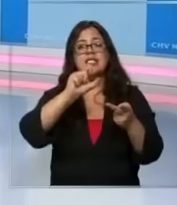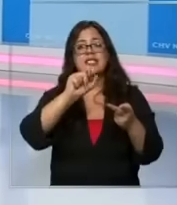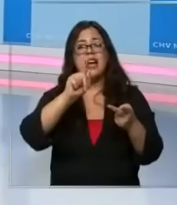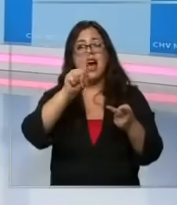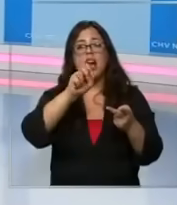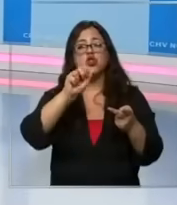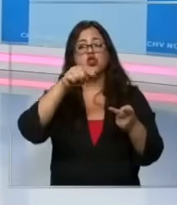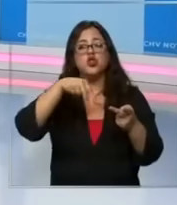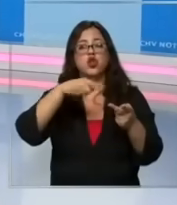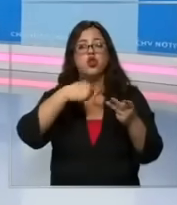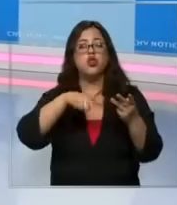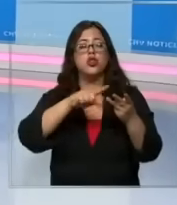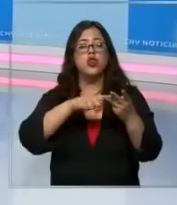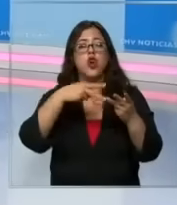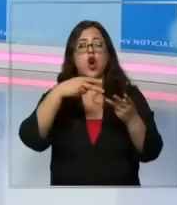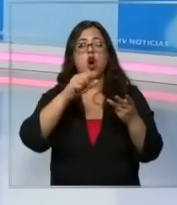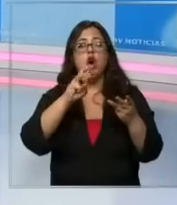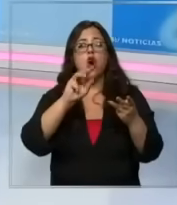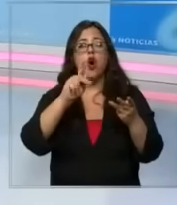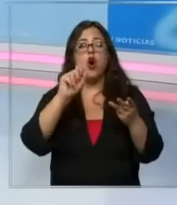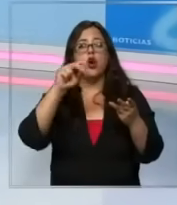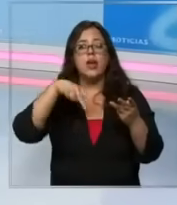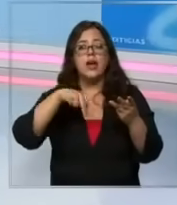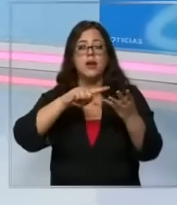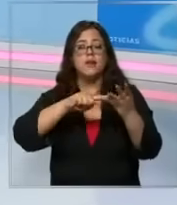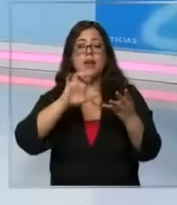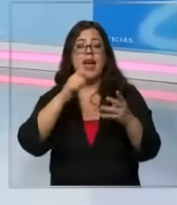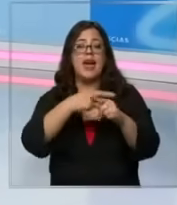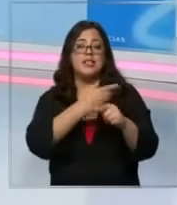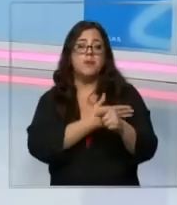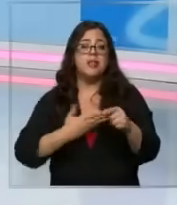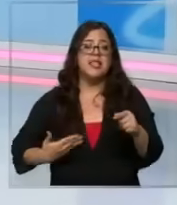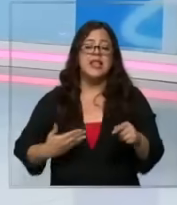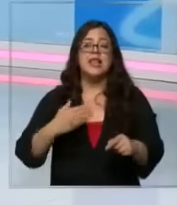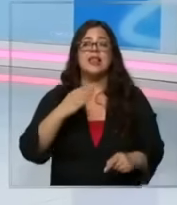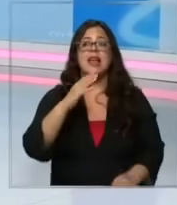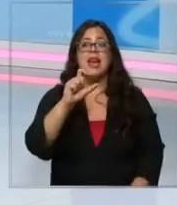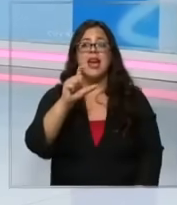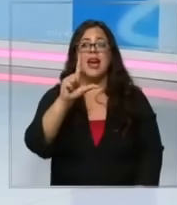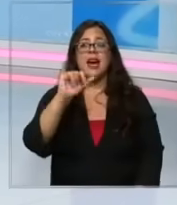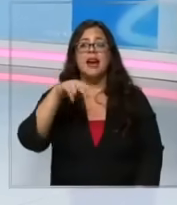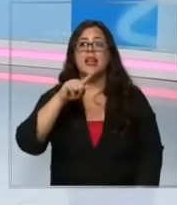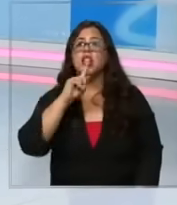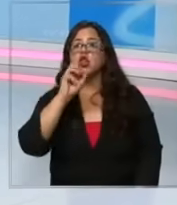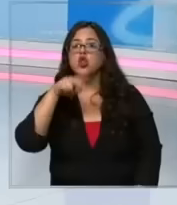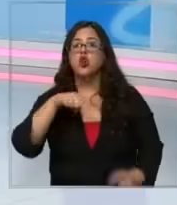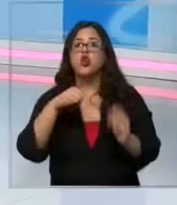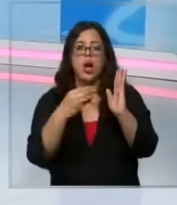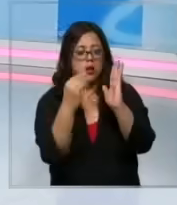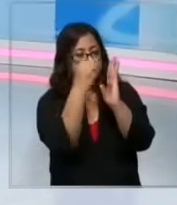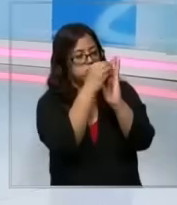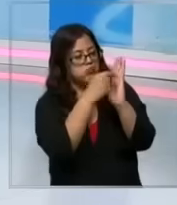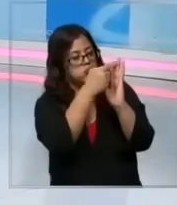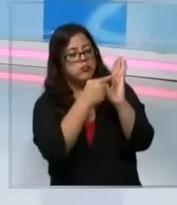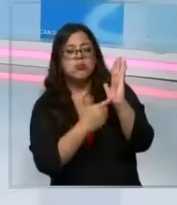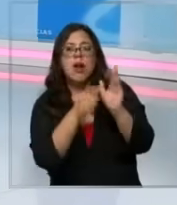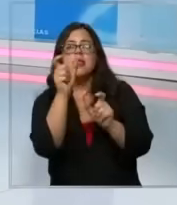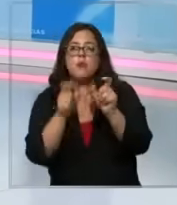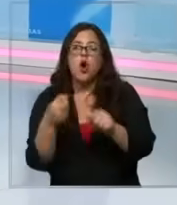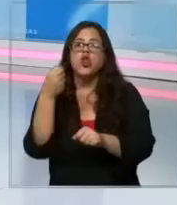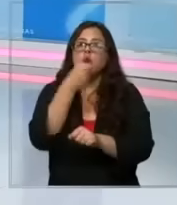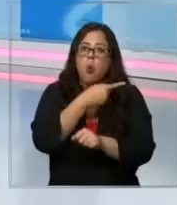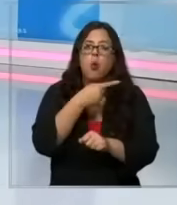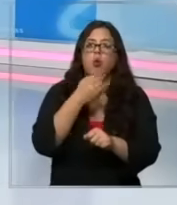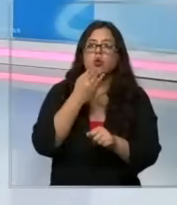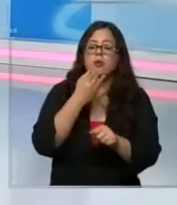Stephen Hawking o el expresidente Bill Clinton. Todos ellos aparecieron nombrados por algunas de las denunciantes, pero esto